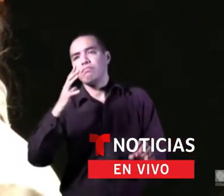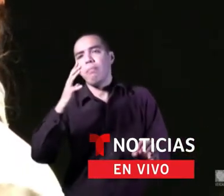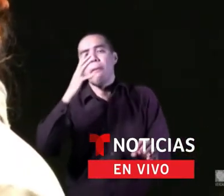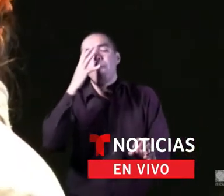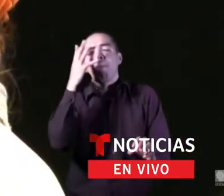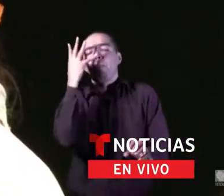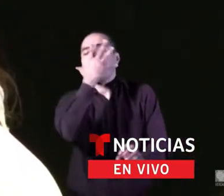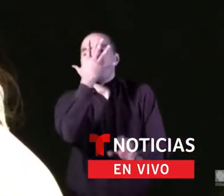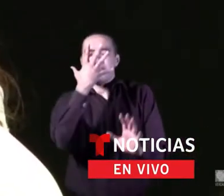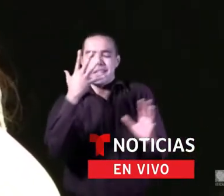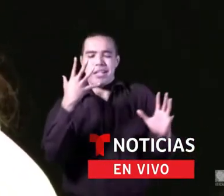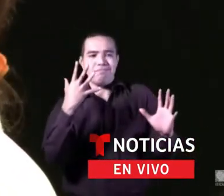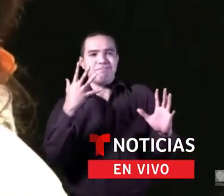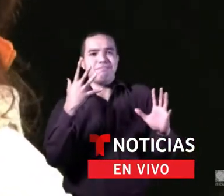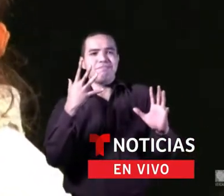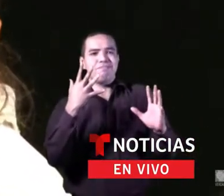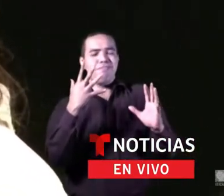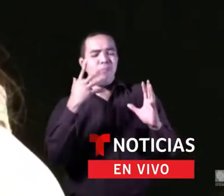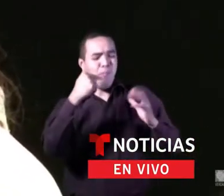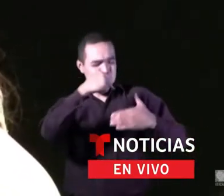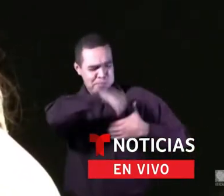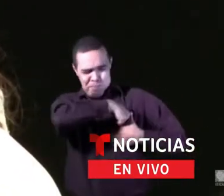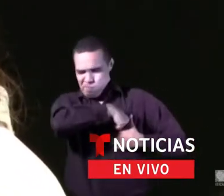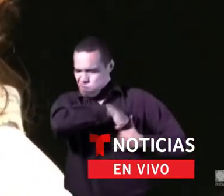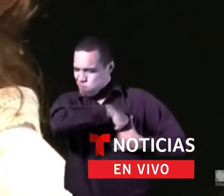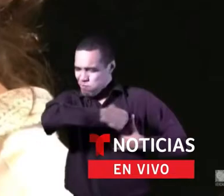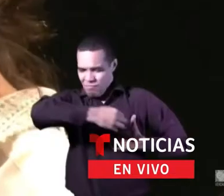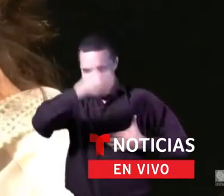la vergüenza del alma